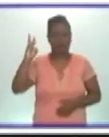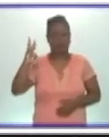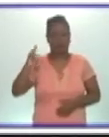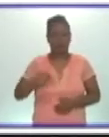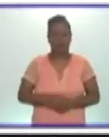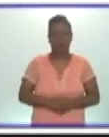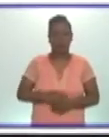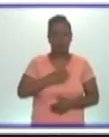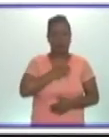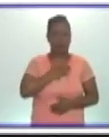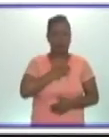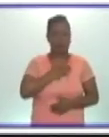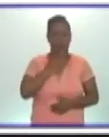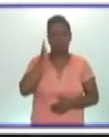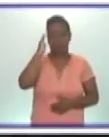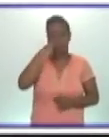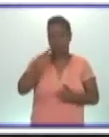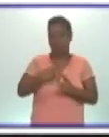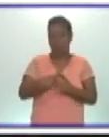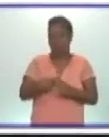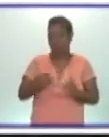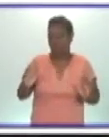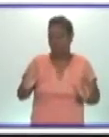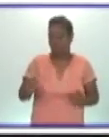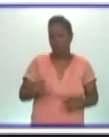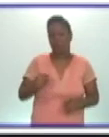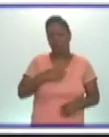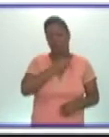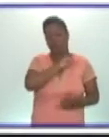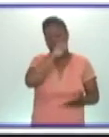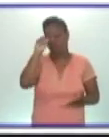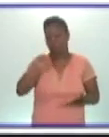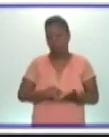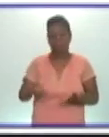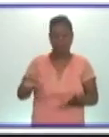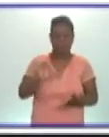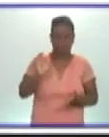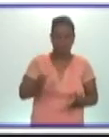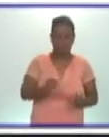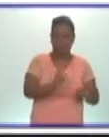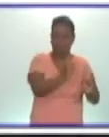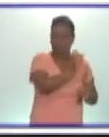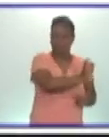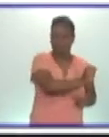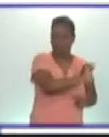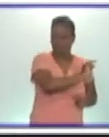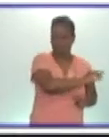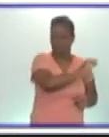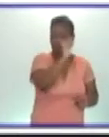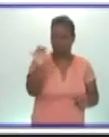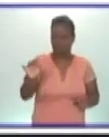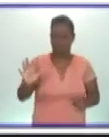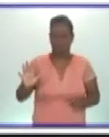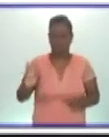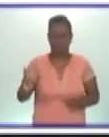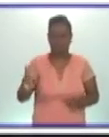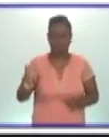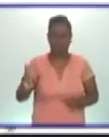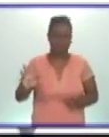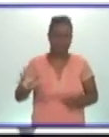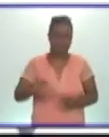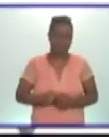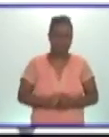qué agruparse. Entonces, queda igual. Al cuadrado por b al